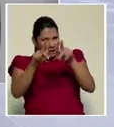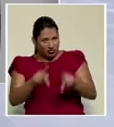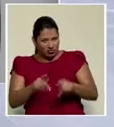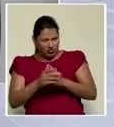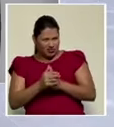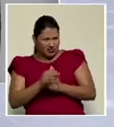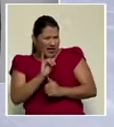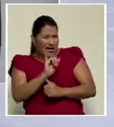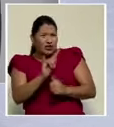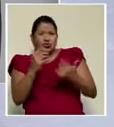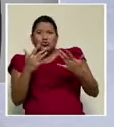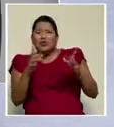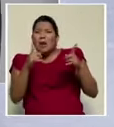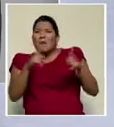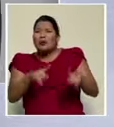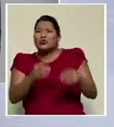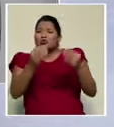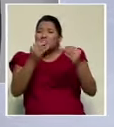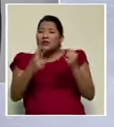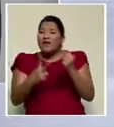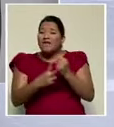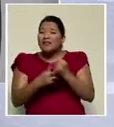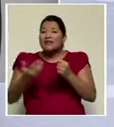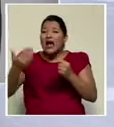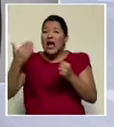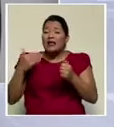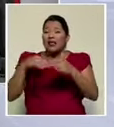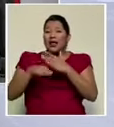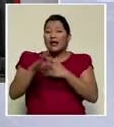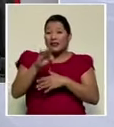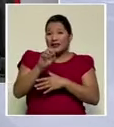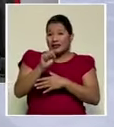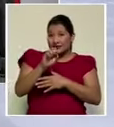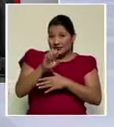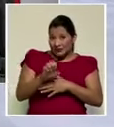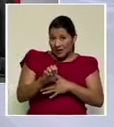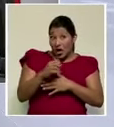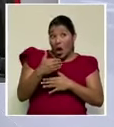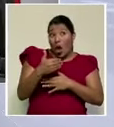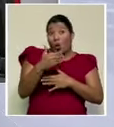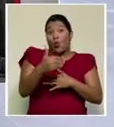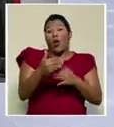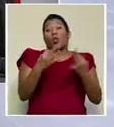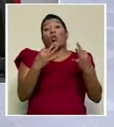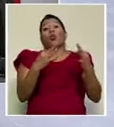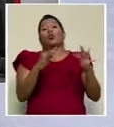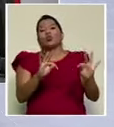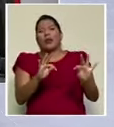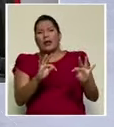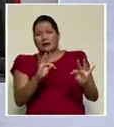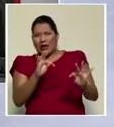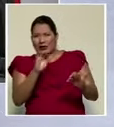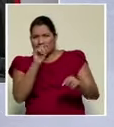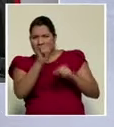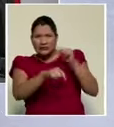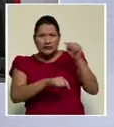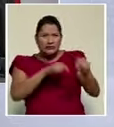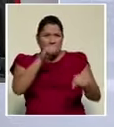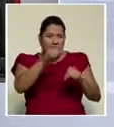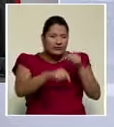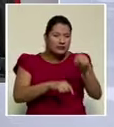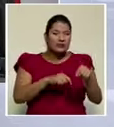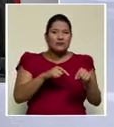vivido, digamos, como un embate permanente cuando se ha intentado hacer señalamientos o beneficios en una contratación o